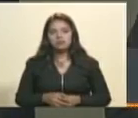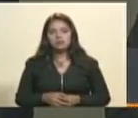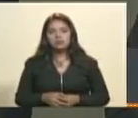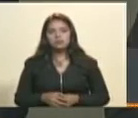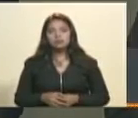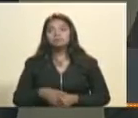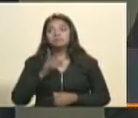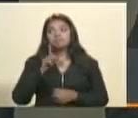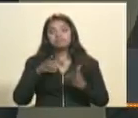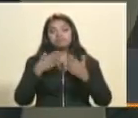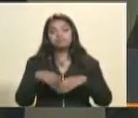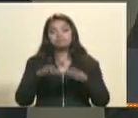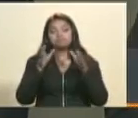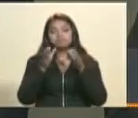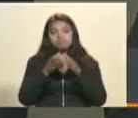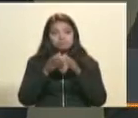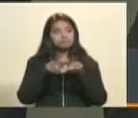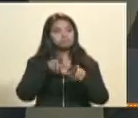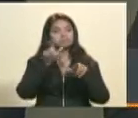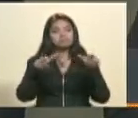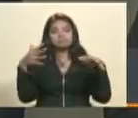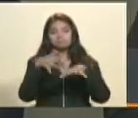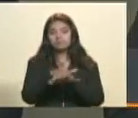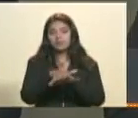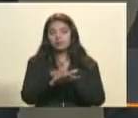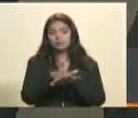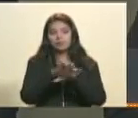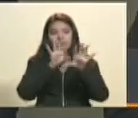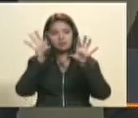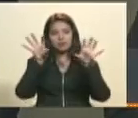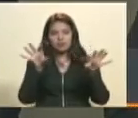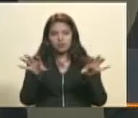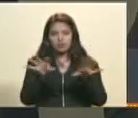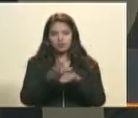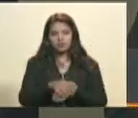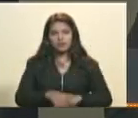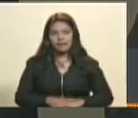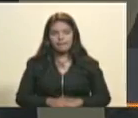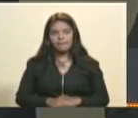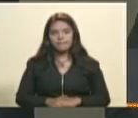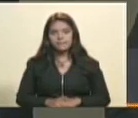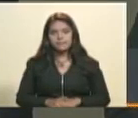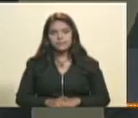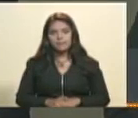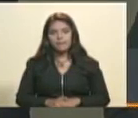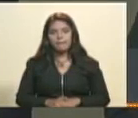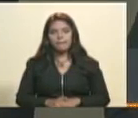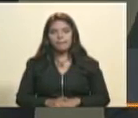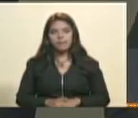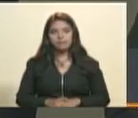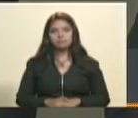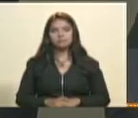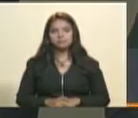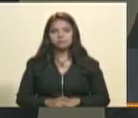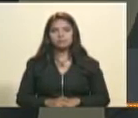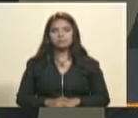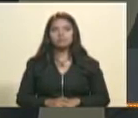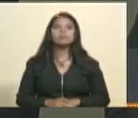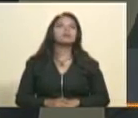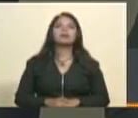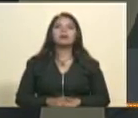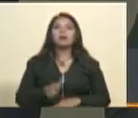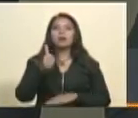y a las organizaciones de integración regionales. Considerando que el jefe del Estado